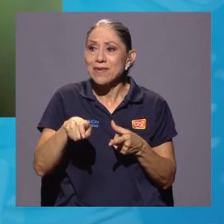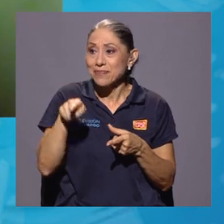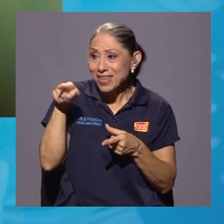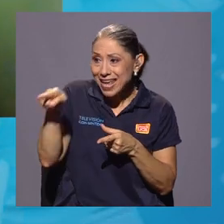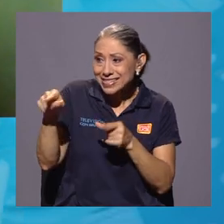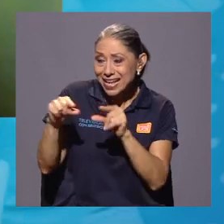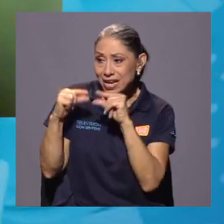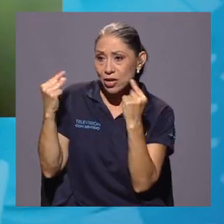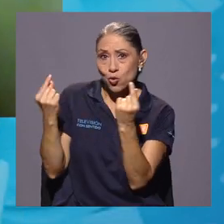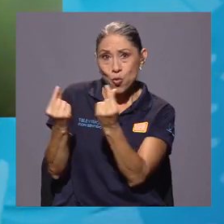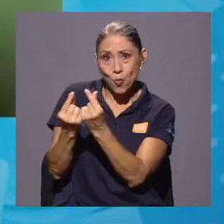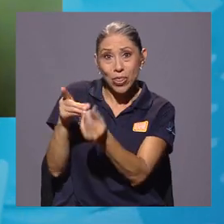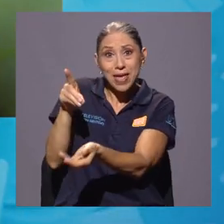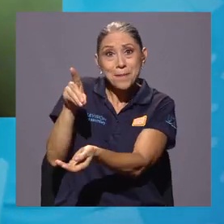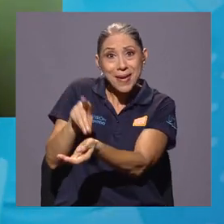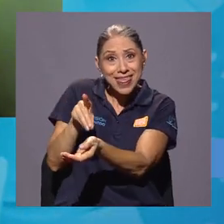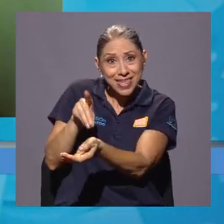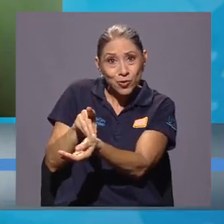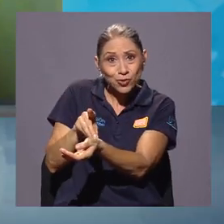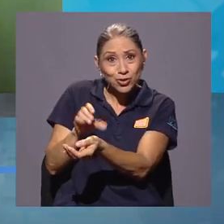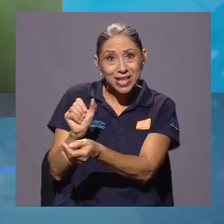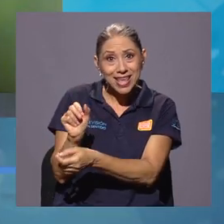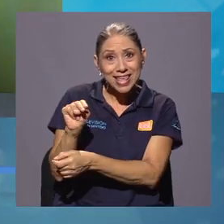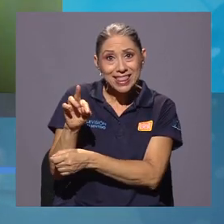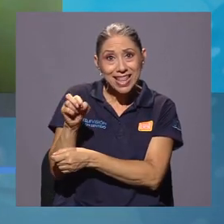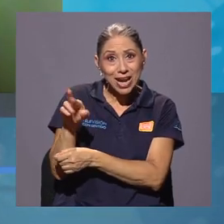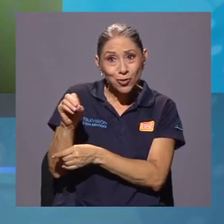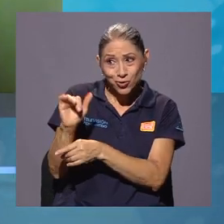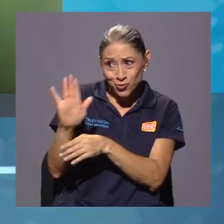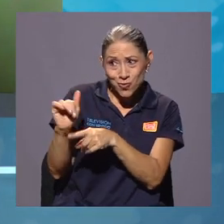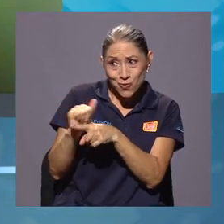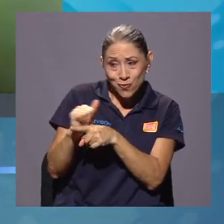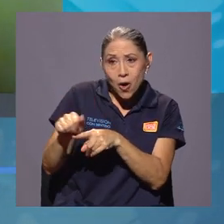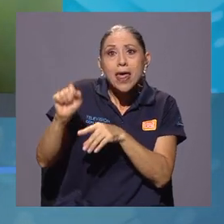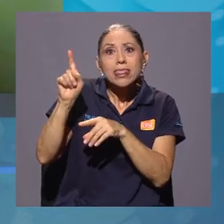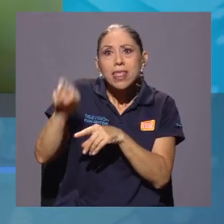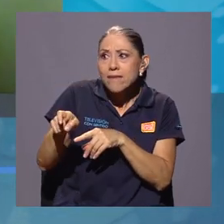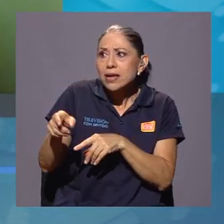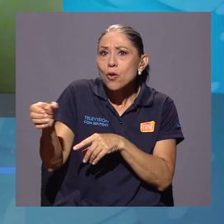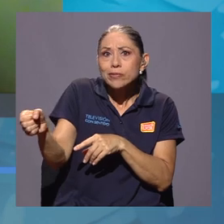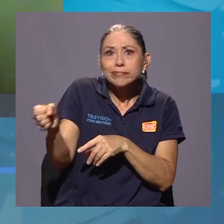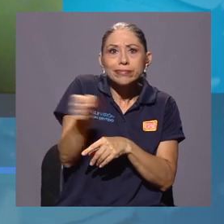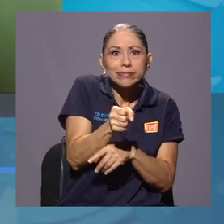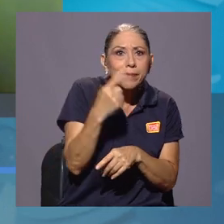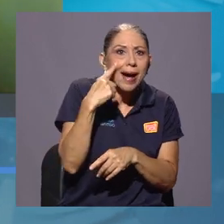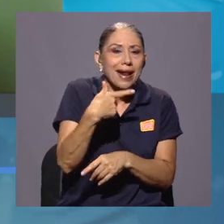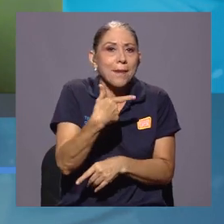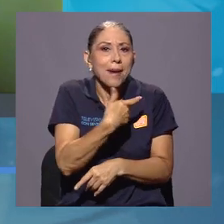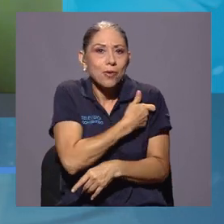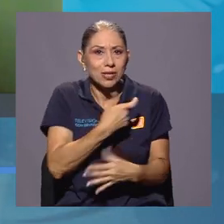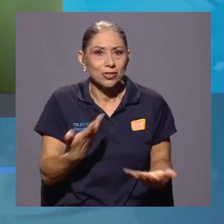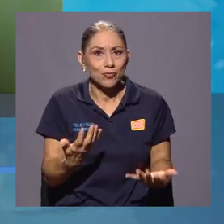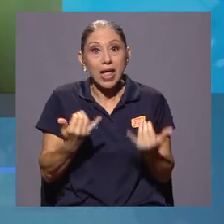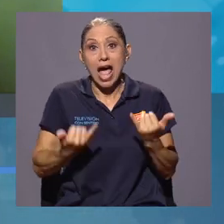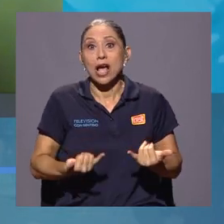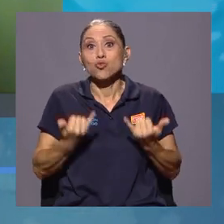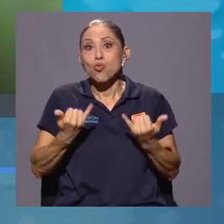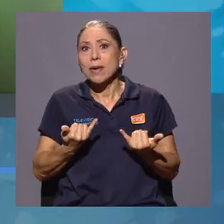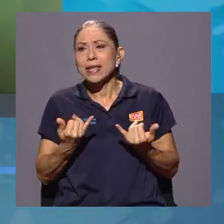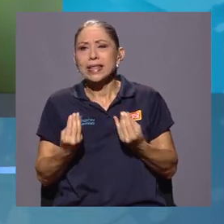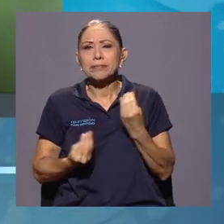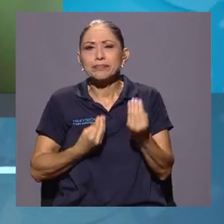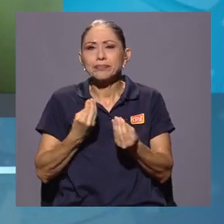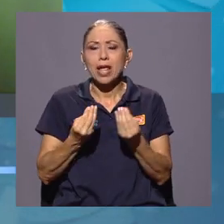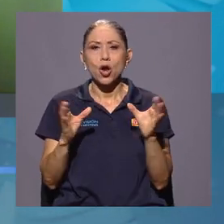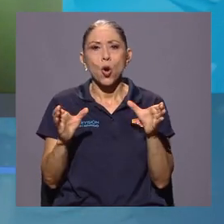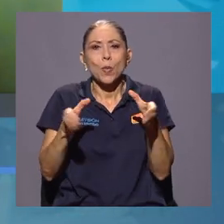a este grupo de médicos internos en lo que sería la vacunación. Actualmente está en discusión y va a estar en